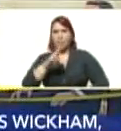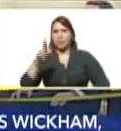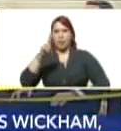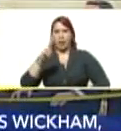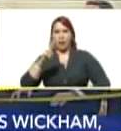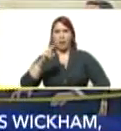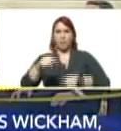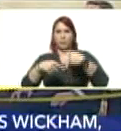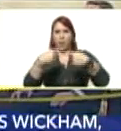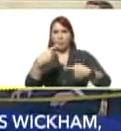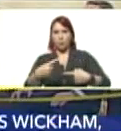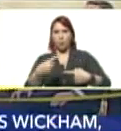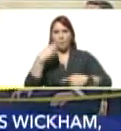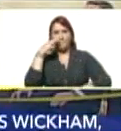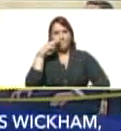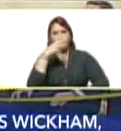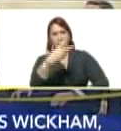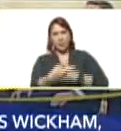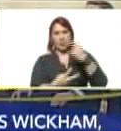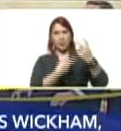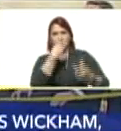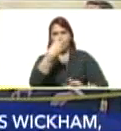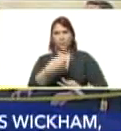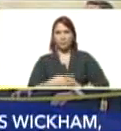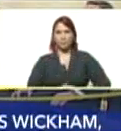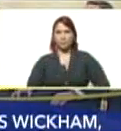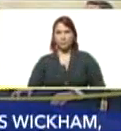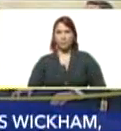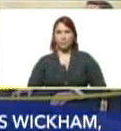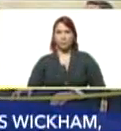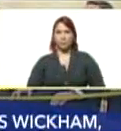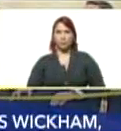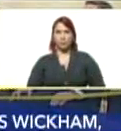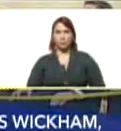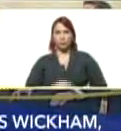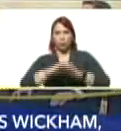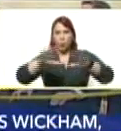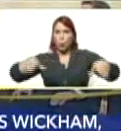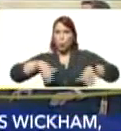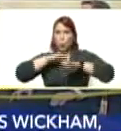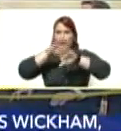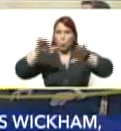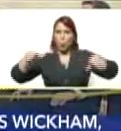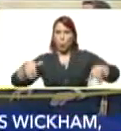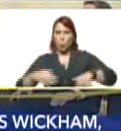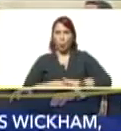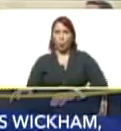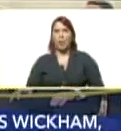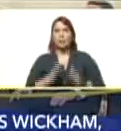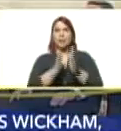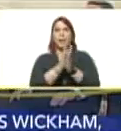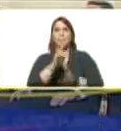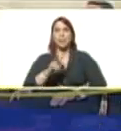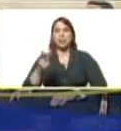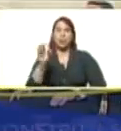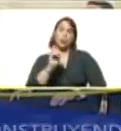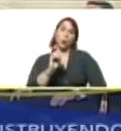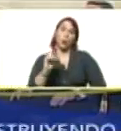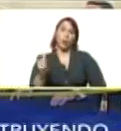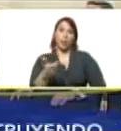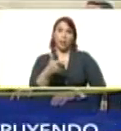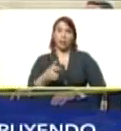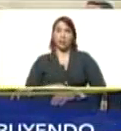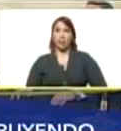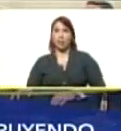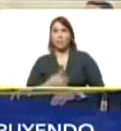Pronto lo voy a visitar, dígale, para bañarme en las playas de San Vicente o de las Granadinas, que me